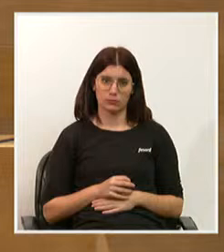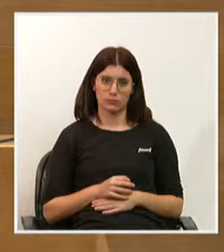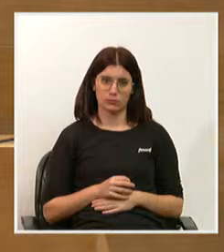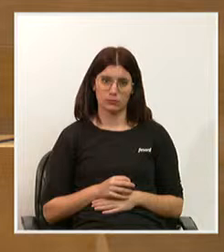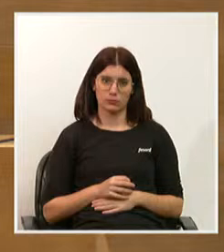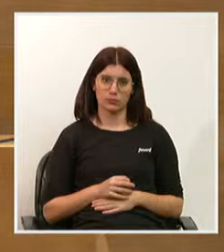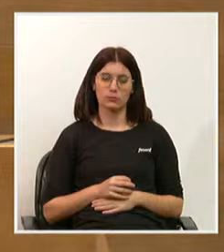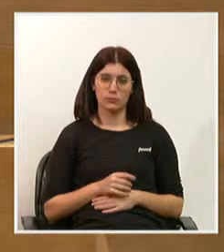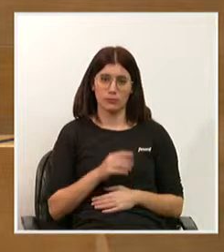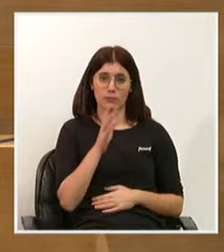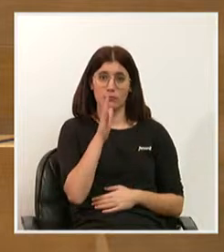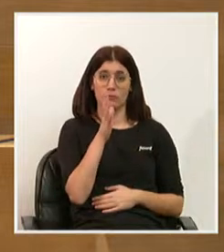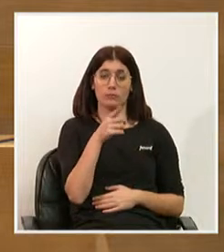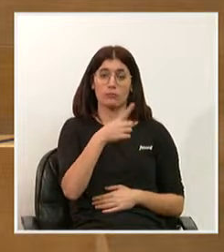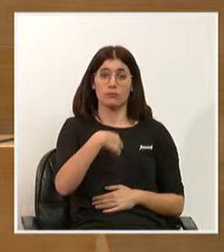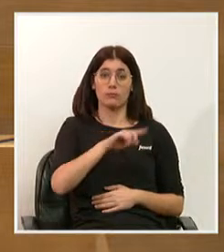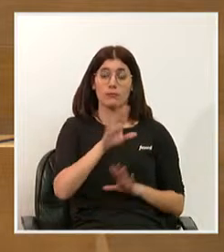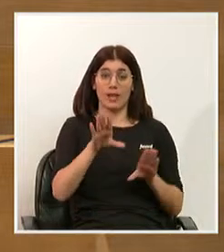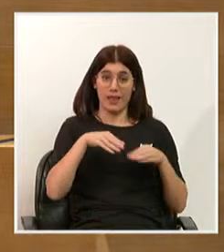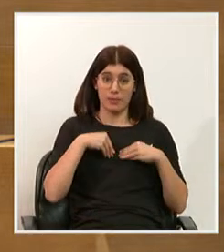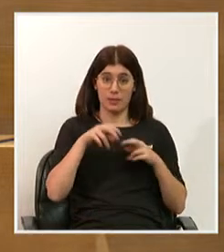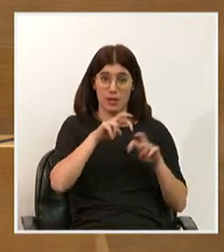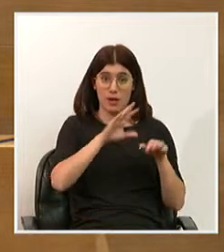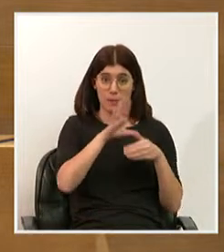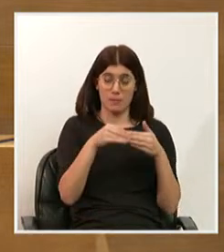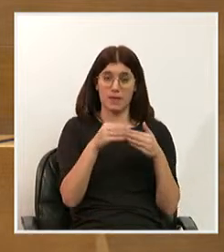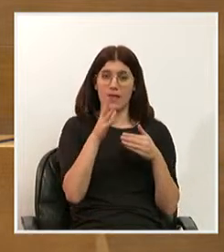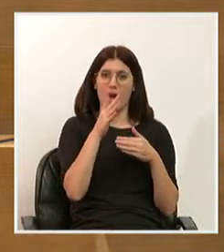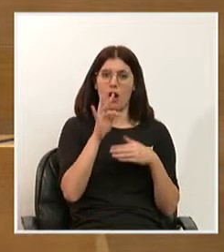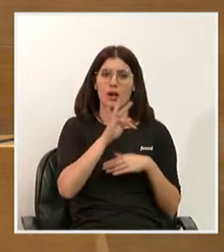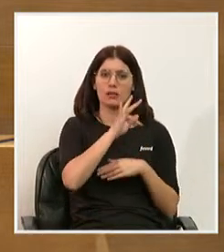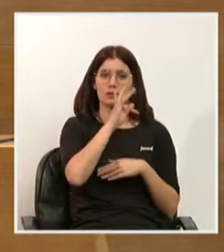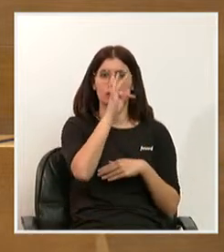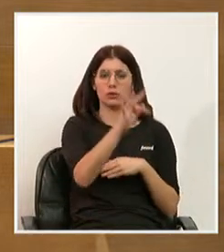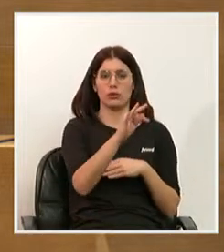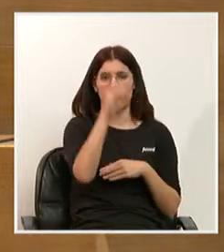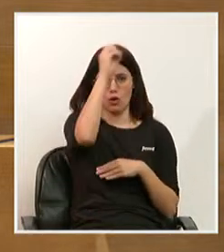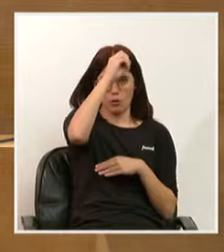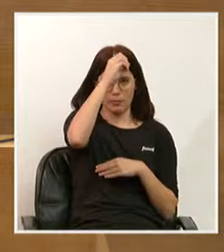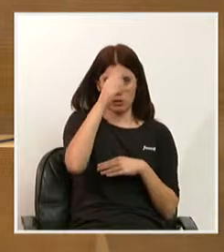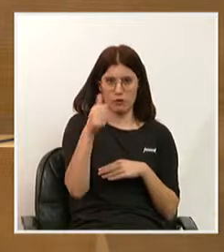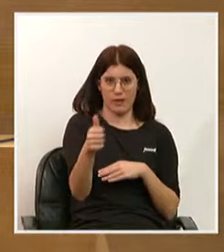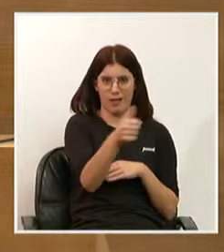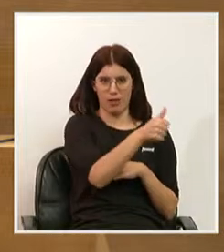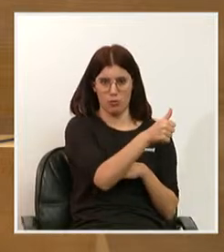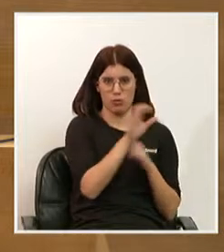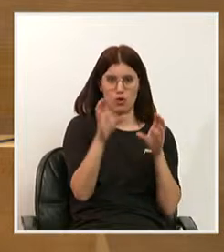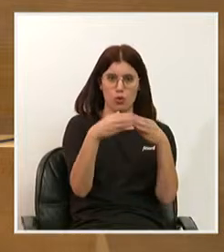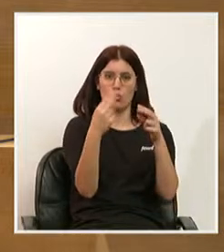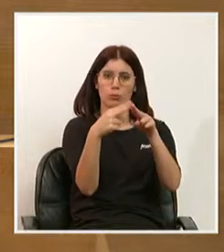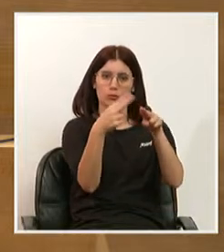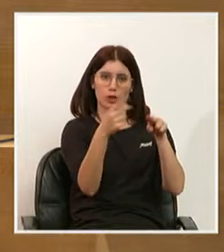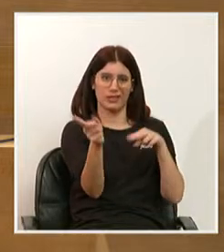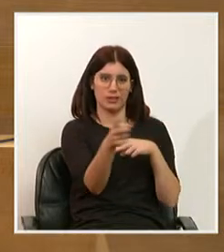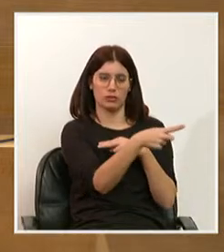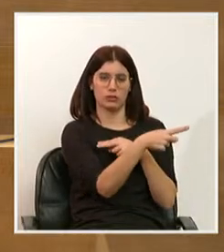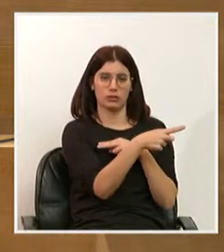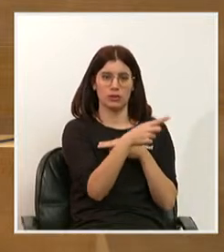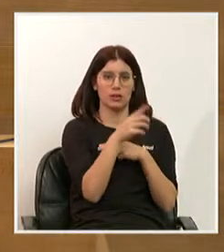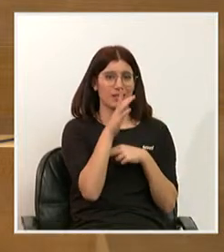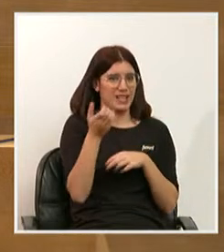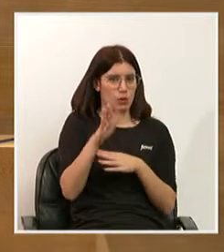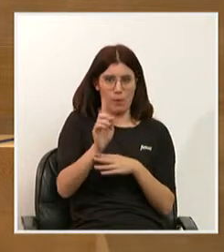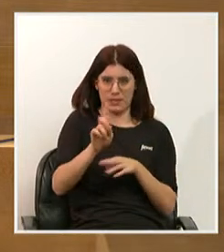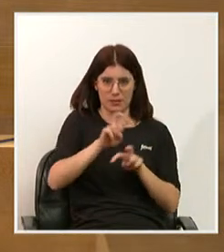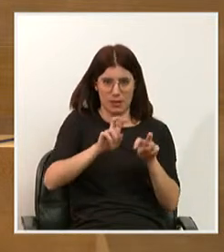ponente ha aceptado la enmienda pasamos por lo tanto a la fijación de posición de los grupos parlamentarios que no han presentado